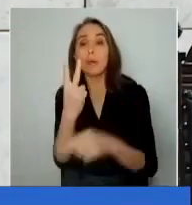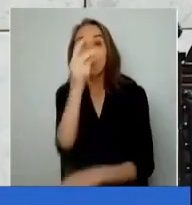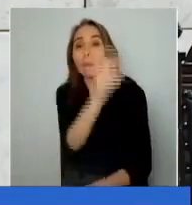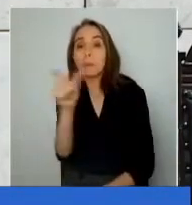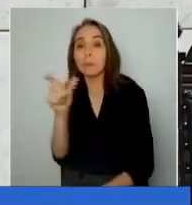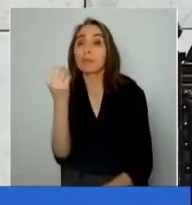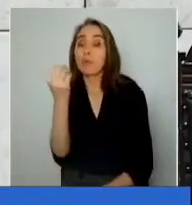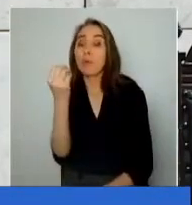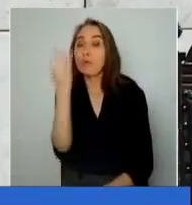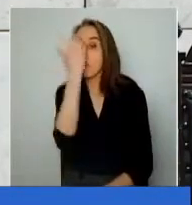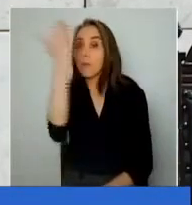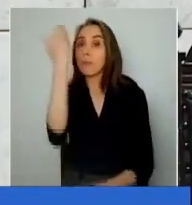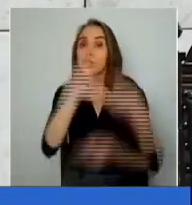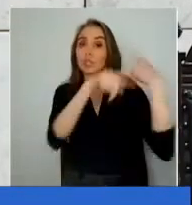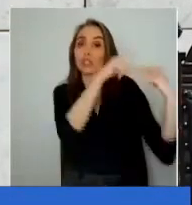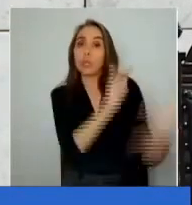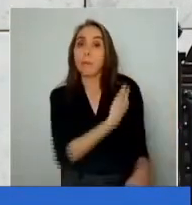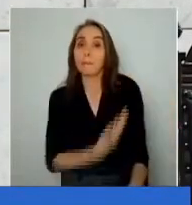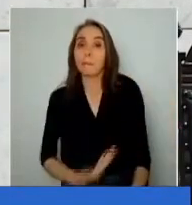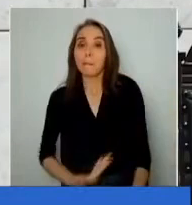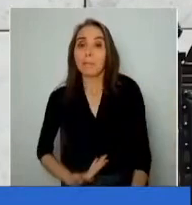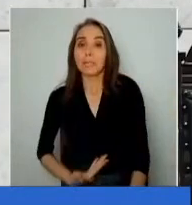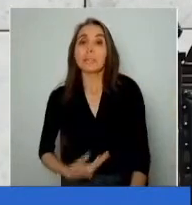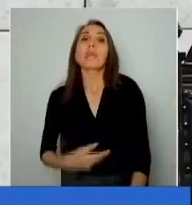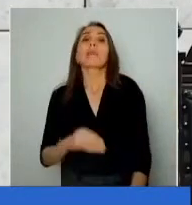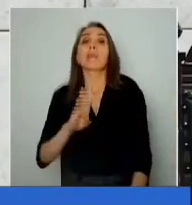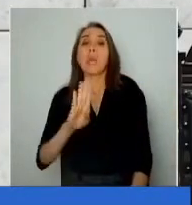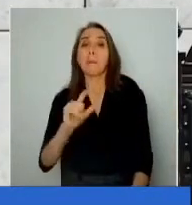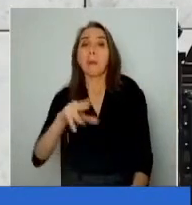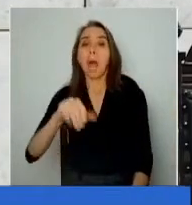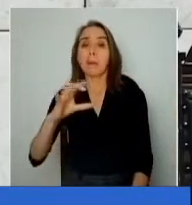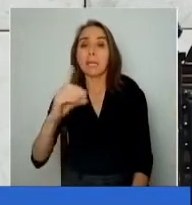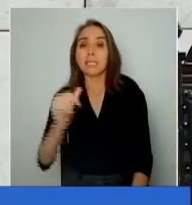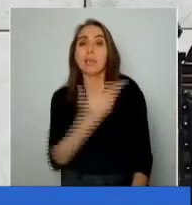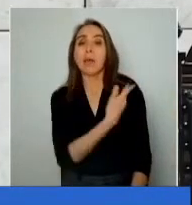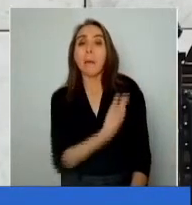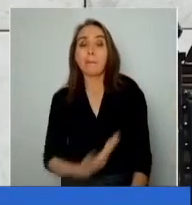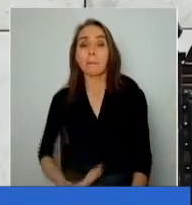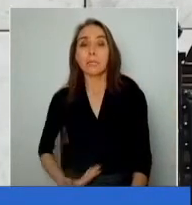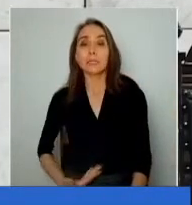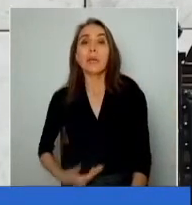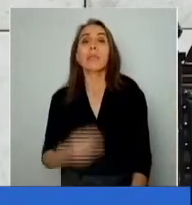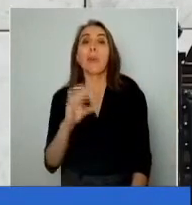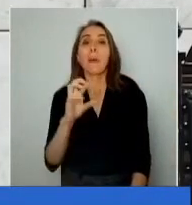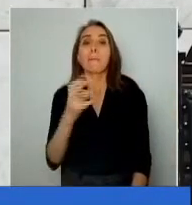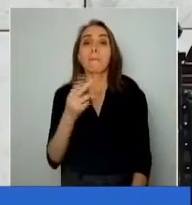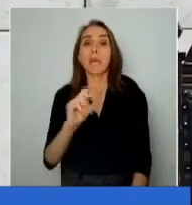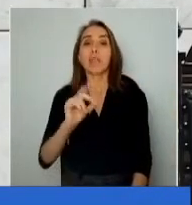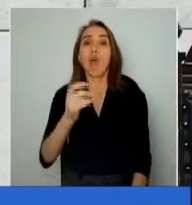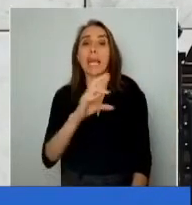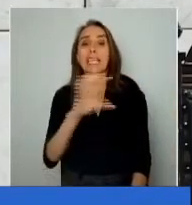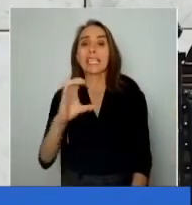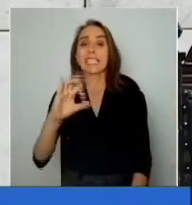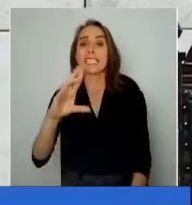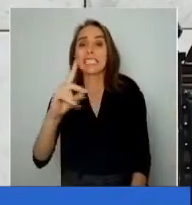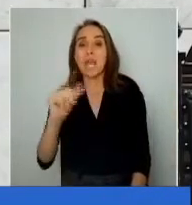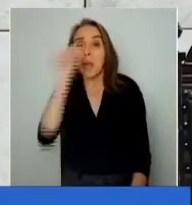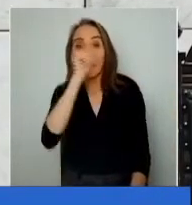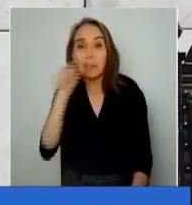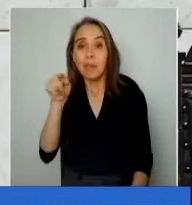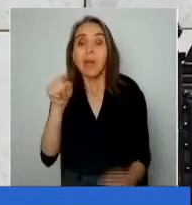el presidente José Manuel balmaceda y el presidente Pedro Aguirre Cerda que son un ejemplo Incluso